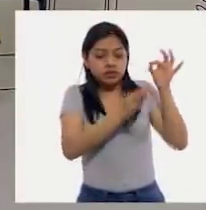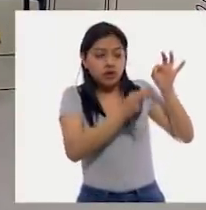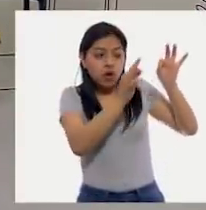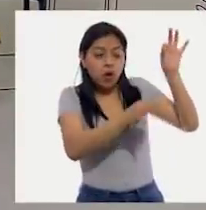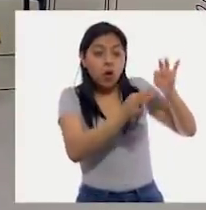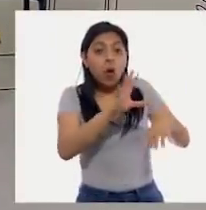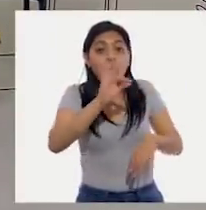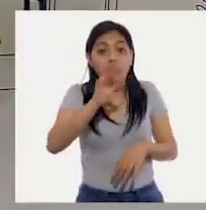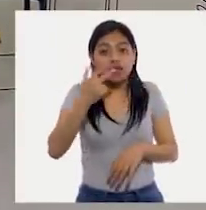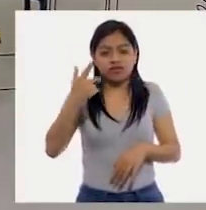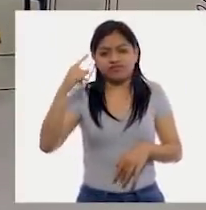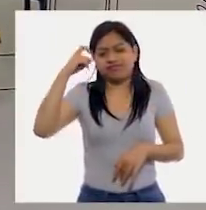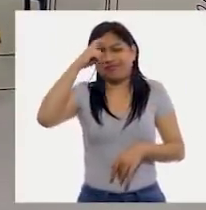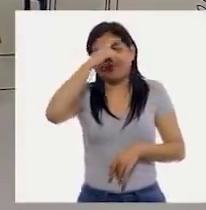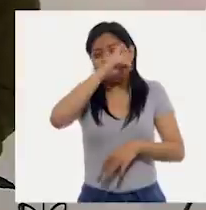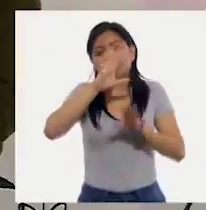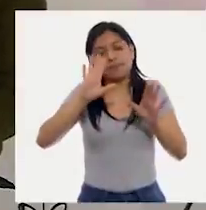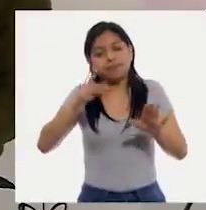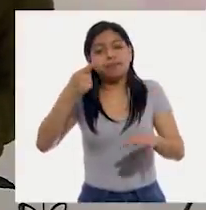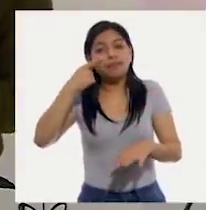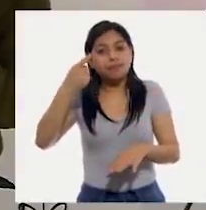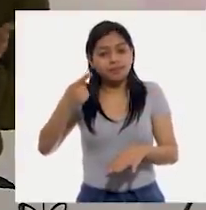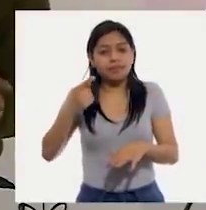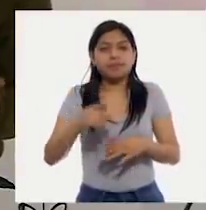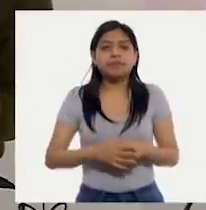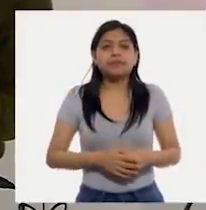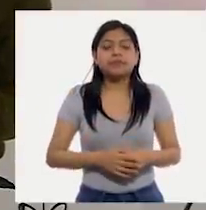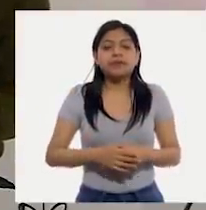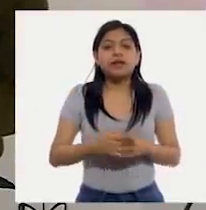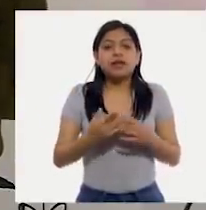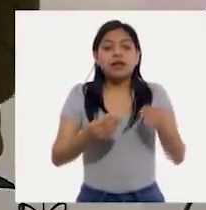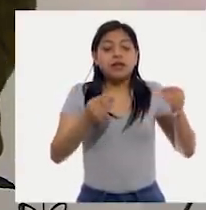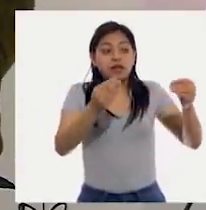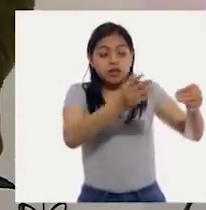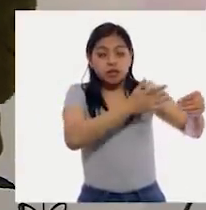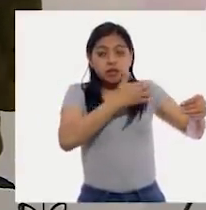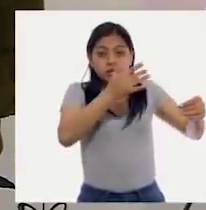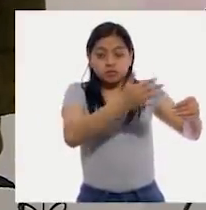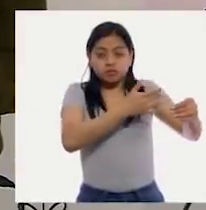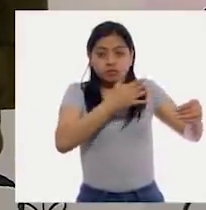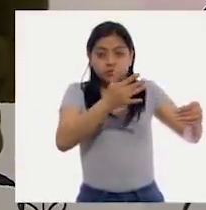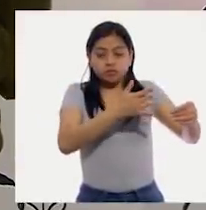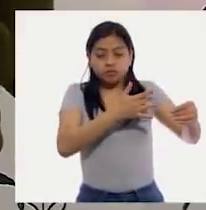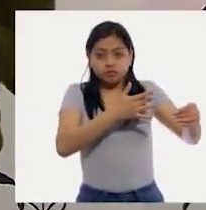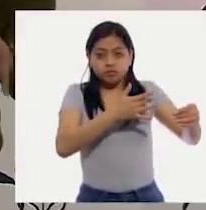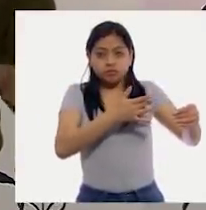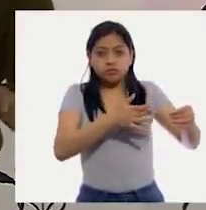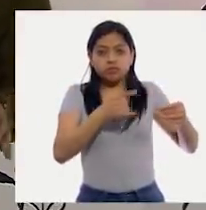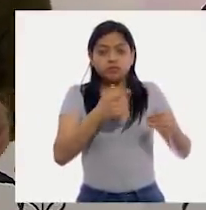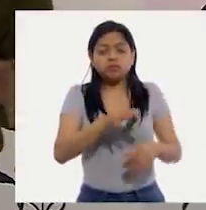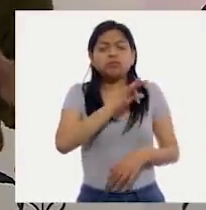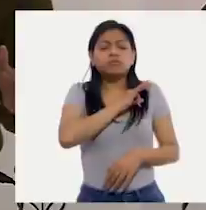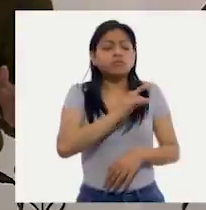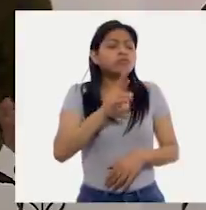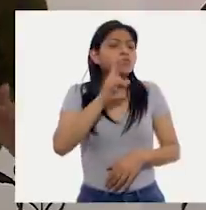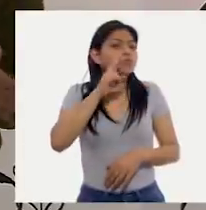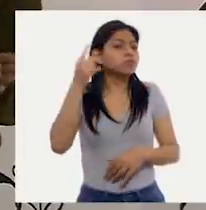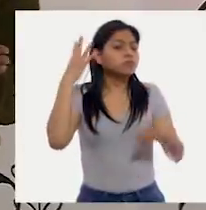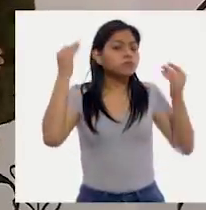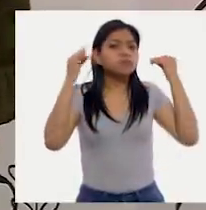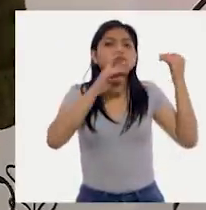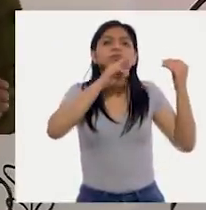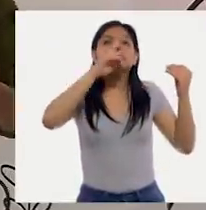un sistema muy complejo. Básicamente, las arpas folclóricas podrían afinarse como lo que